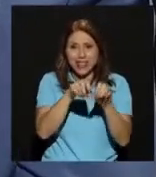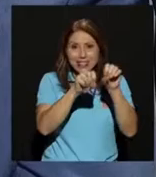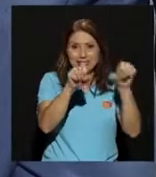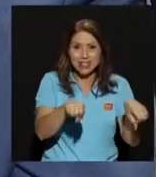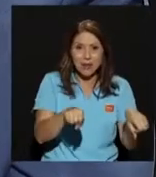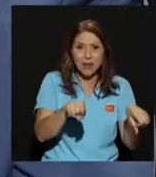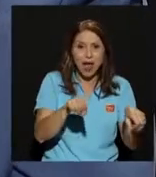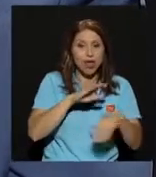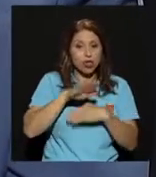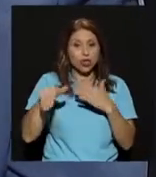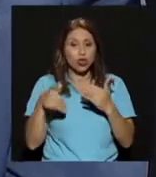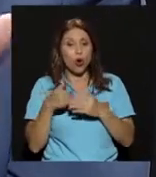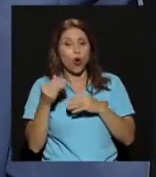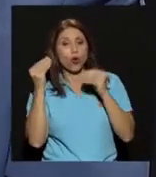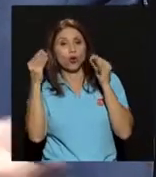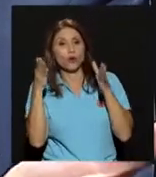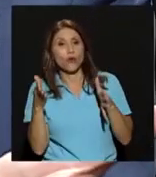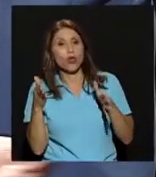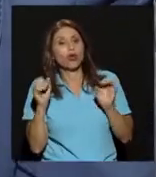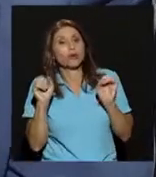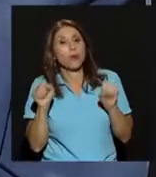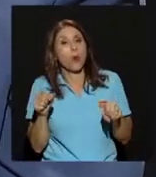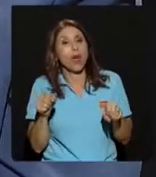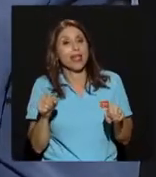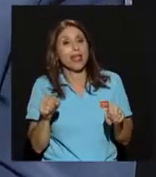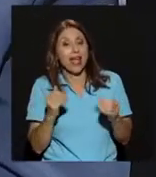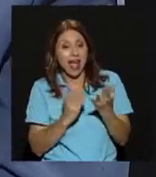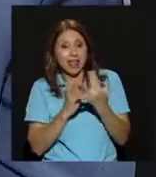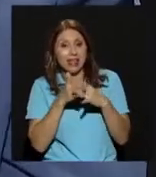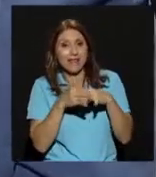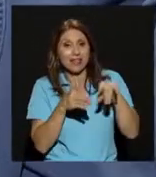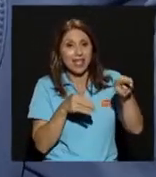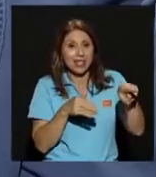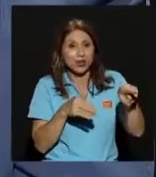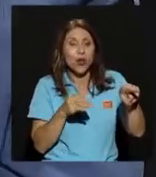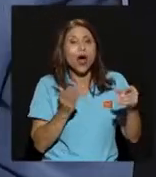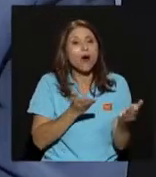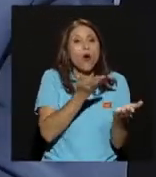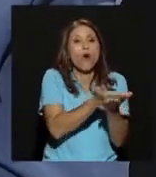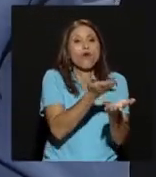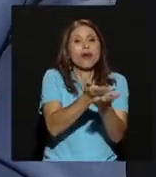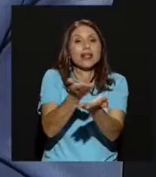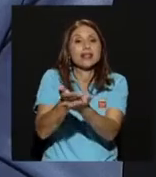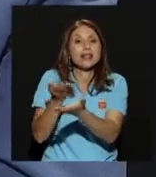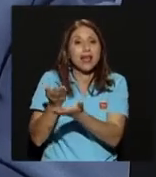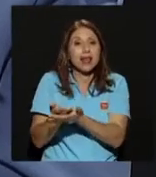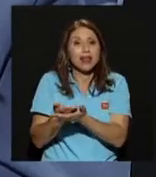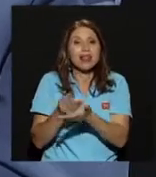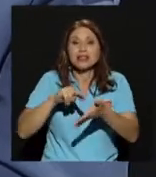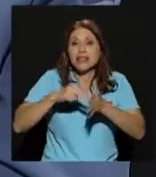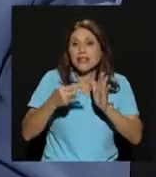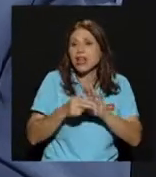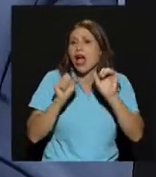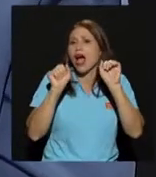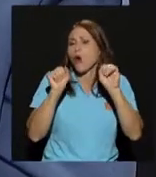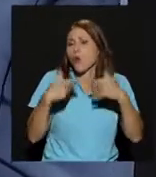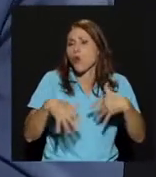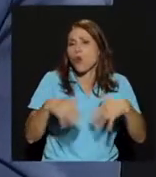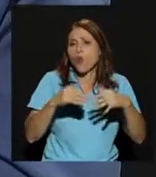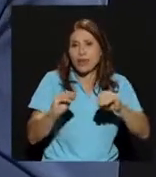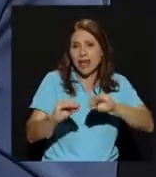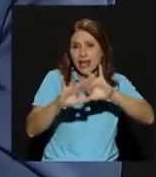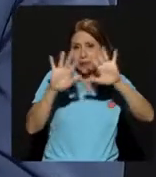venir y éste o fuere ofrecer vía ese sistema lo cual es muy transparente y por qué digo que genera gran ahorro